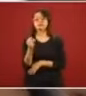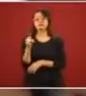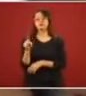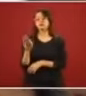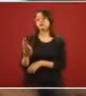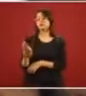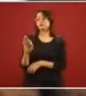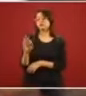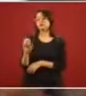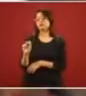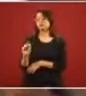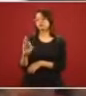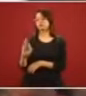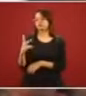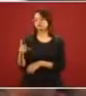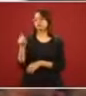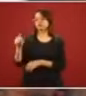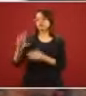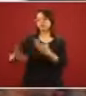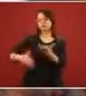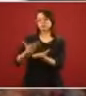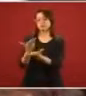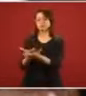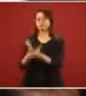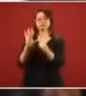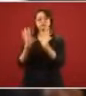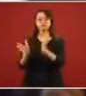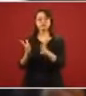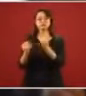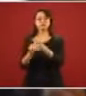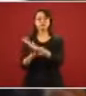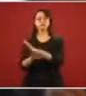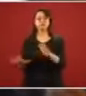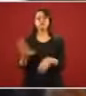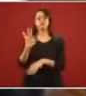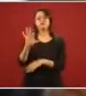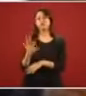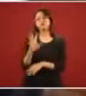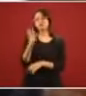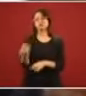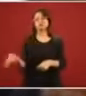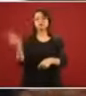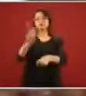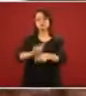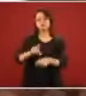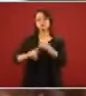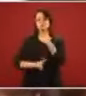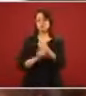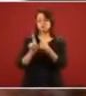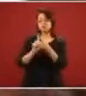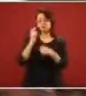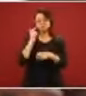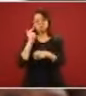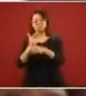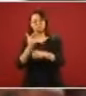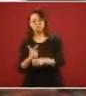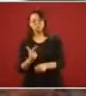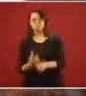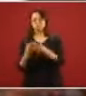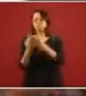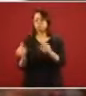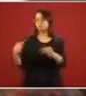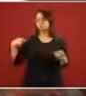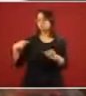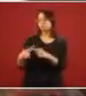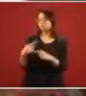Gabriela Guevara y a los funcionarios involucrados. Les dieron 45 días hábiles para solventar las observaciones. Se cumplió el periodo,